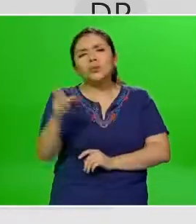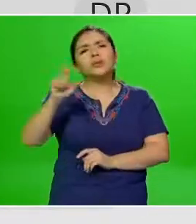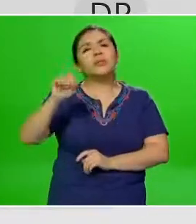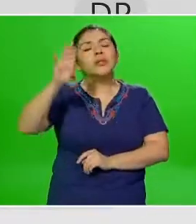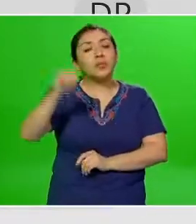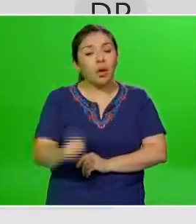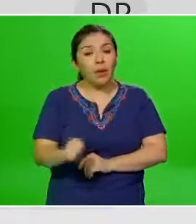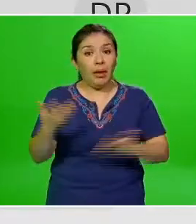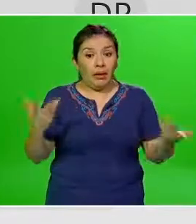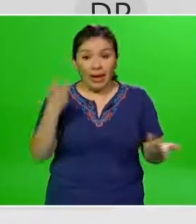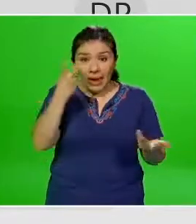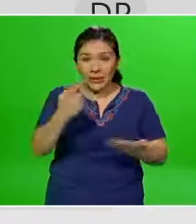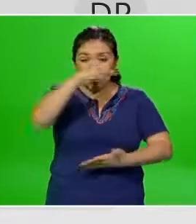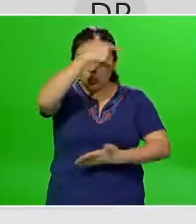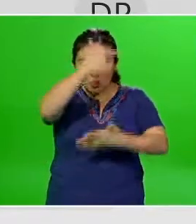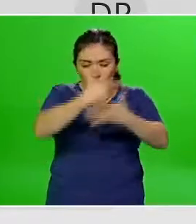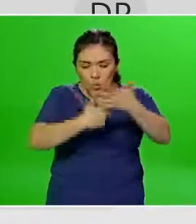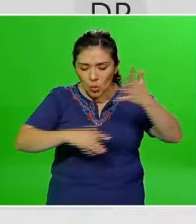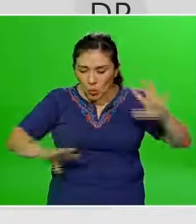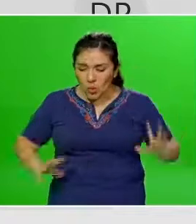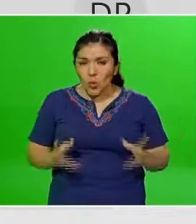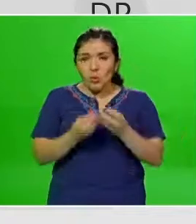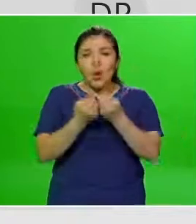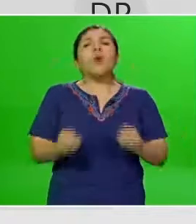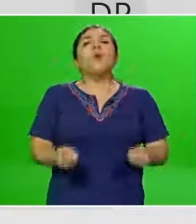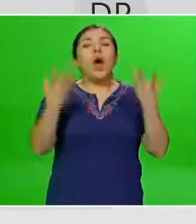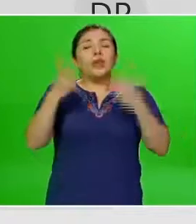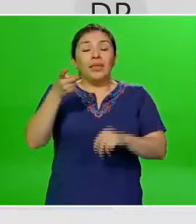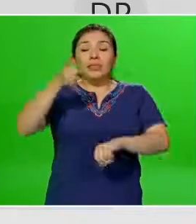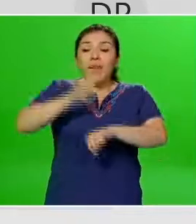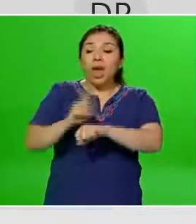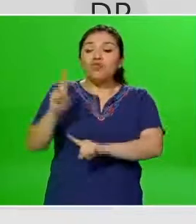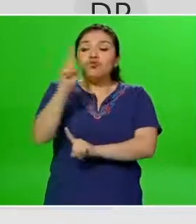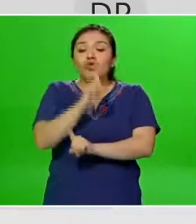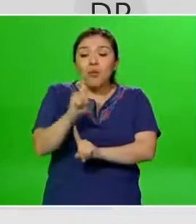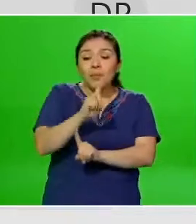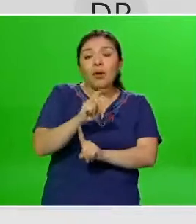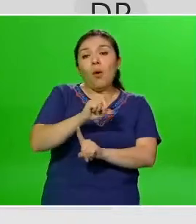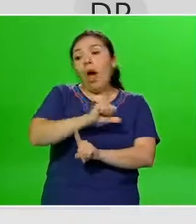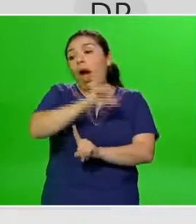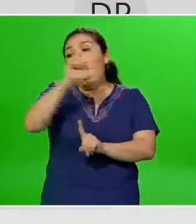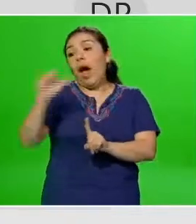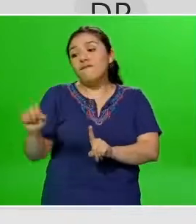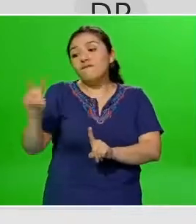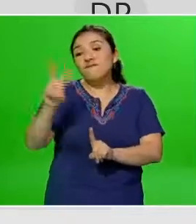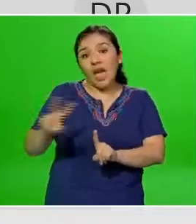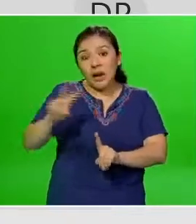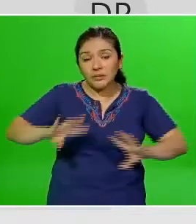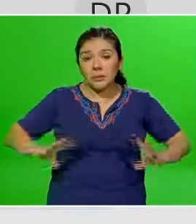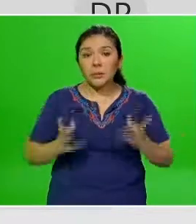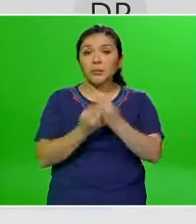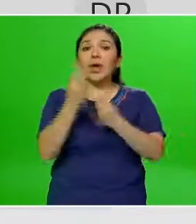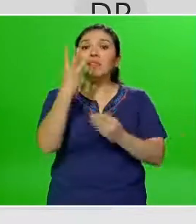323,429, que justo cuando las sumamos a todas las aplicadas del día domingo al día viernes, nos dan estos